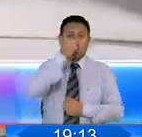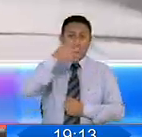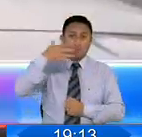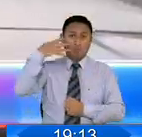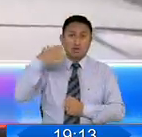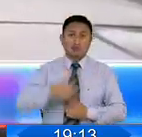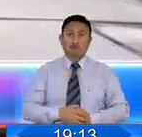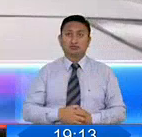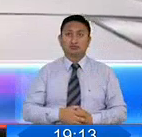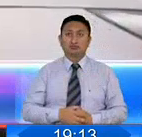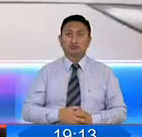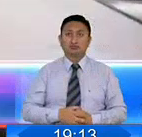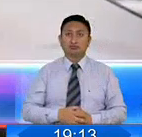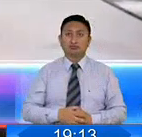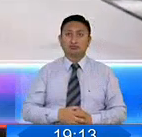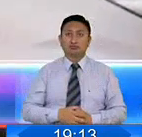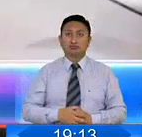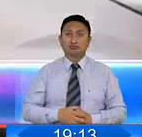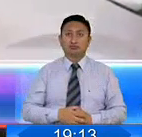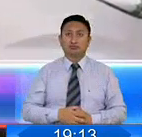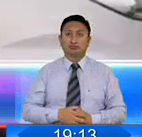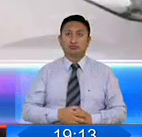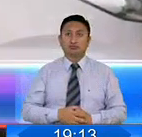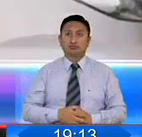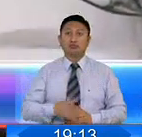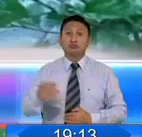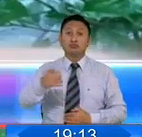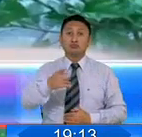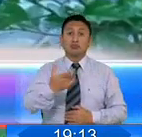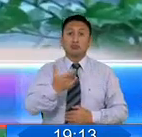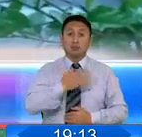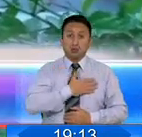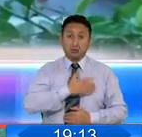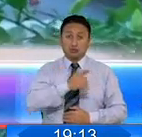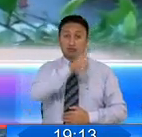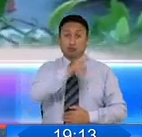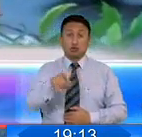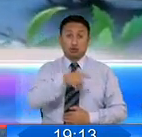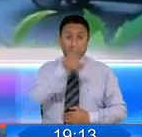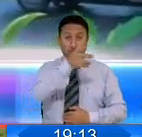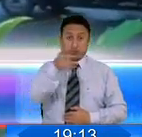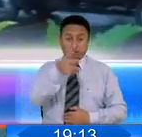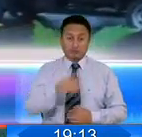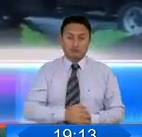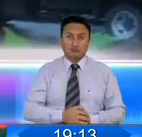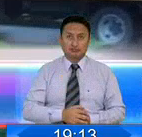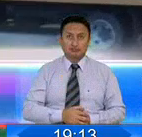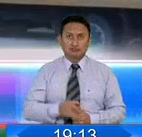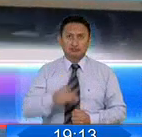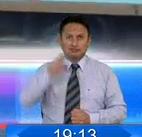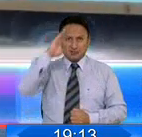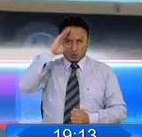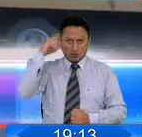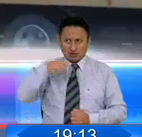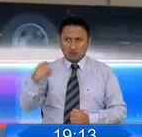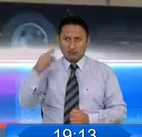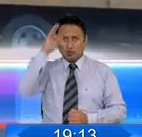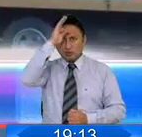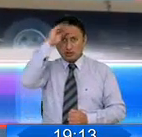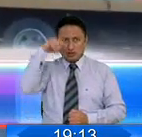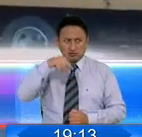Un amigo, por favor. Está prohibido hacer tomas. Un reforzado piquete policial acordonó los accesos al Hospital General